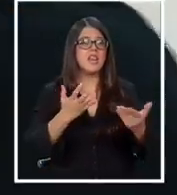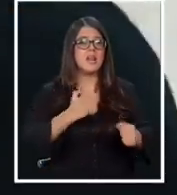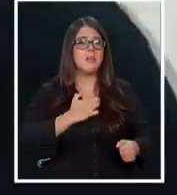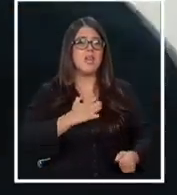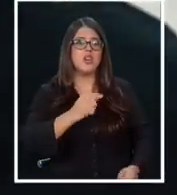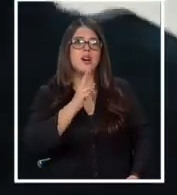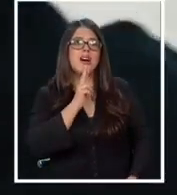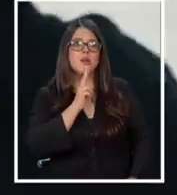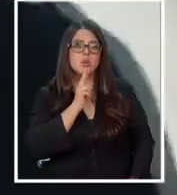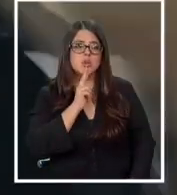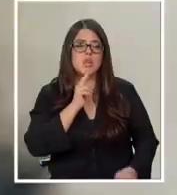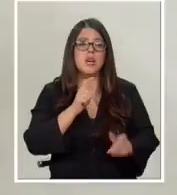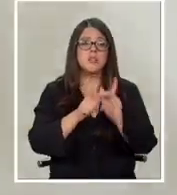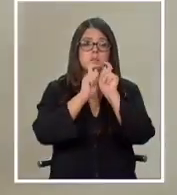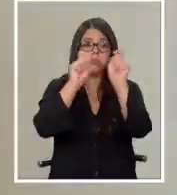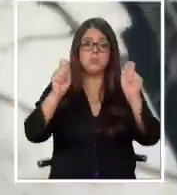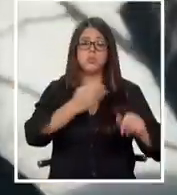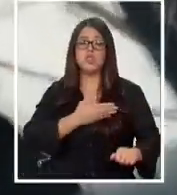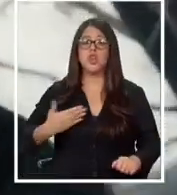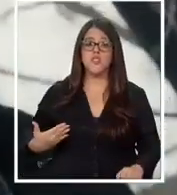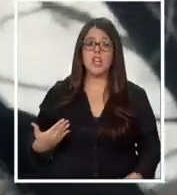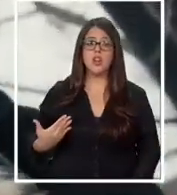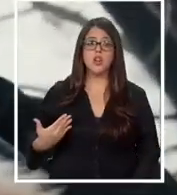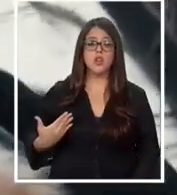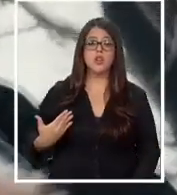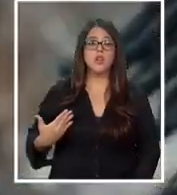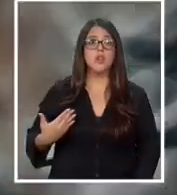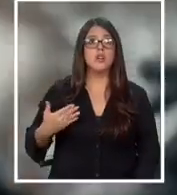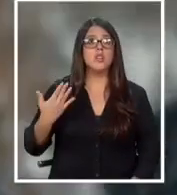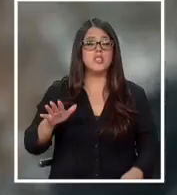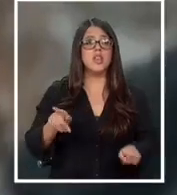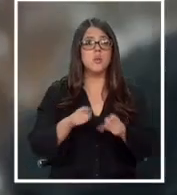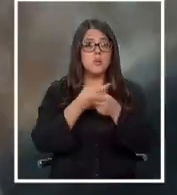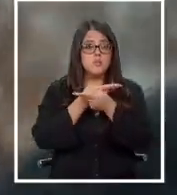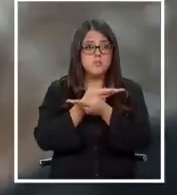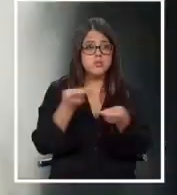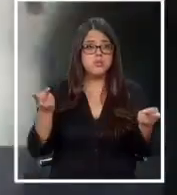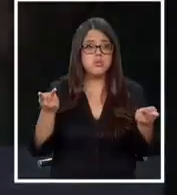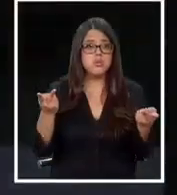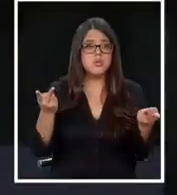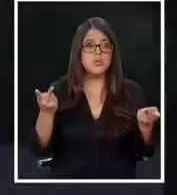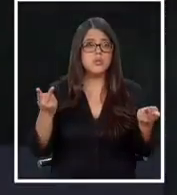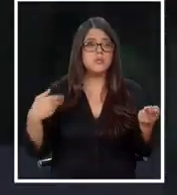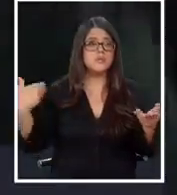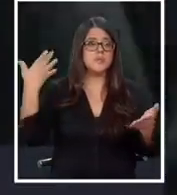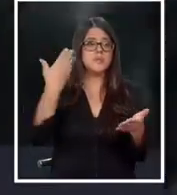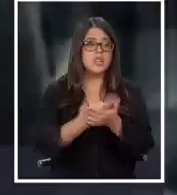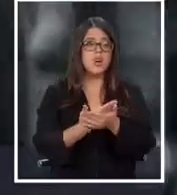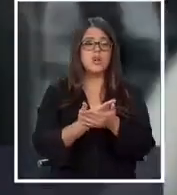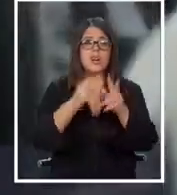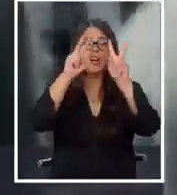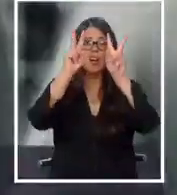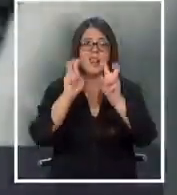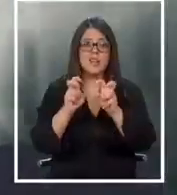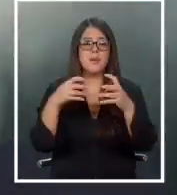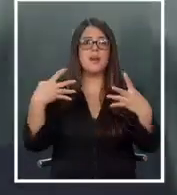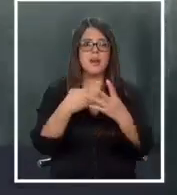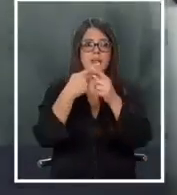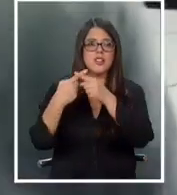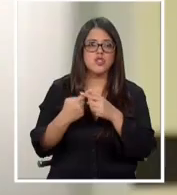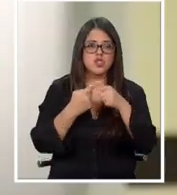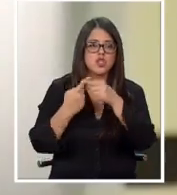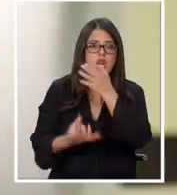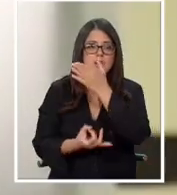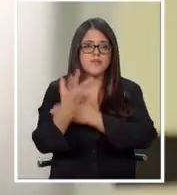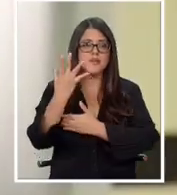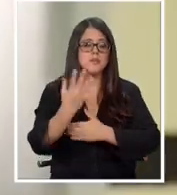población. Propaganda que el gobierno de Vladimir Putin ha intensificado durante los últimos días, sobre todo en redes